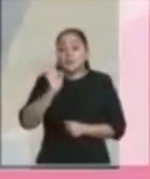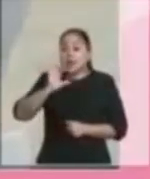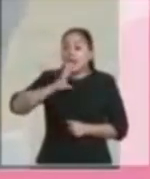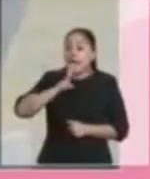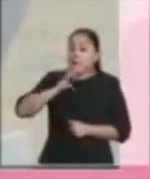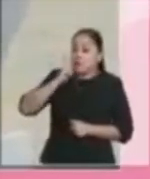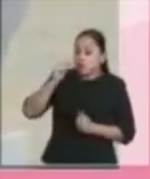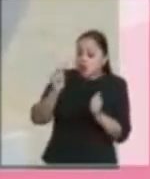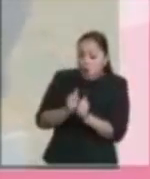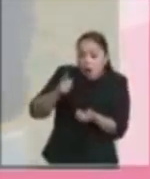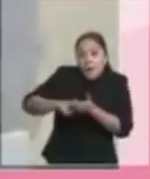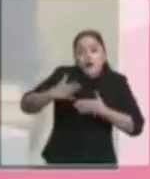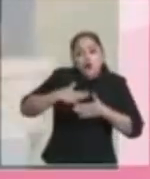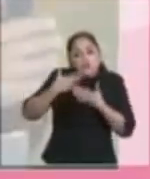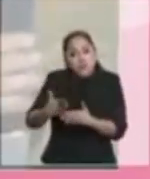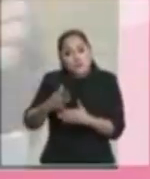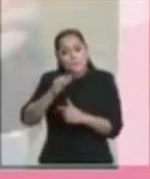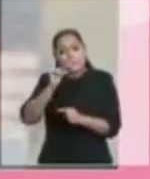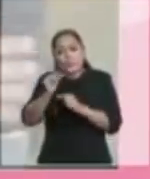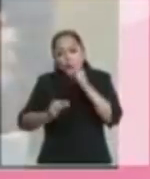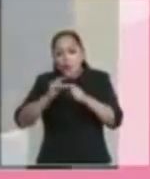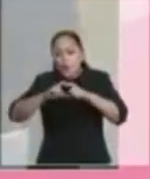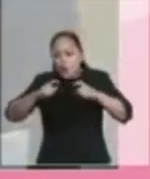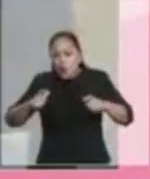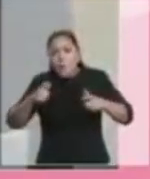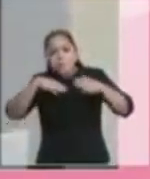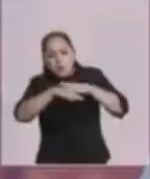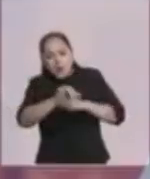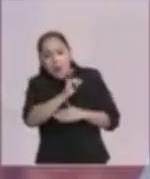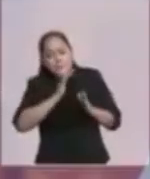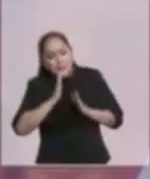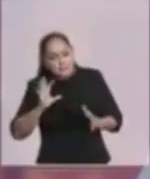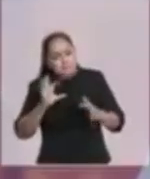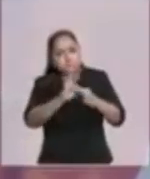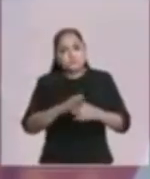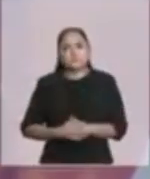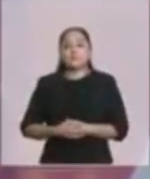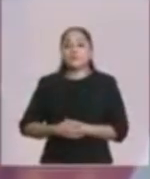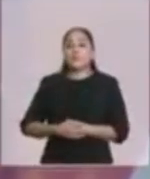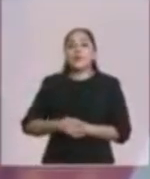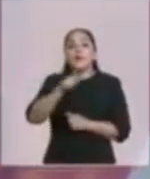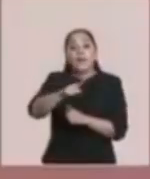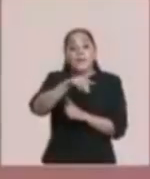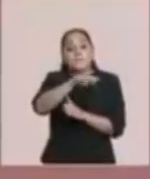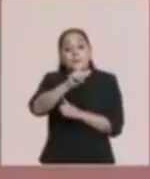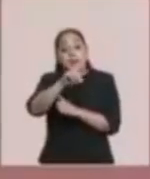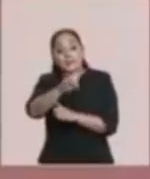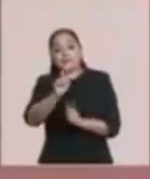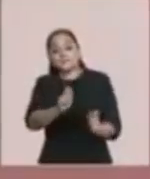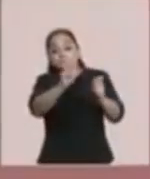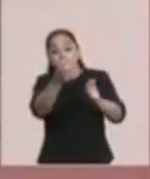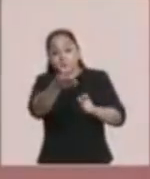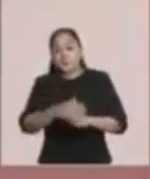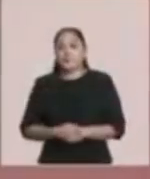una policía confiable, irán paulatinamente a los cuarteles. Candidato José Antonio Meade, adelante. Sí, en este tema de seguridad